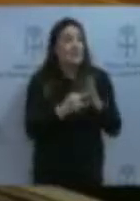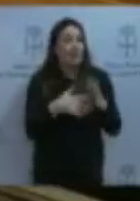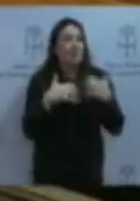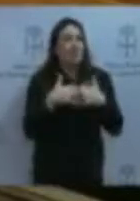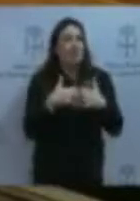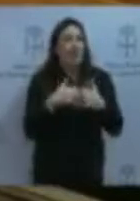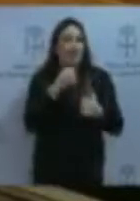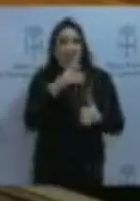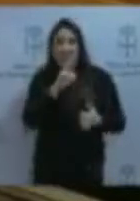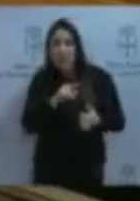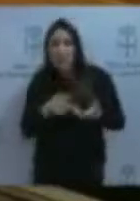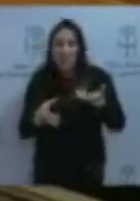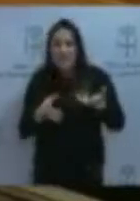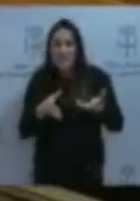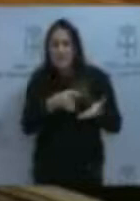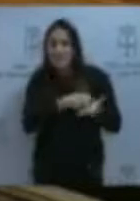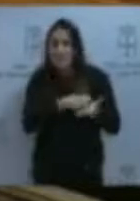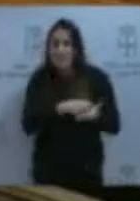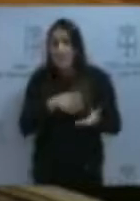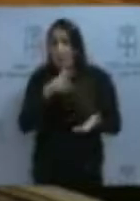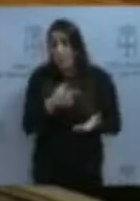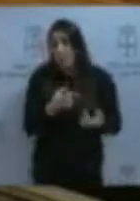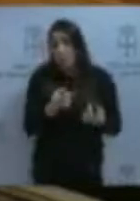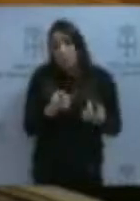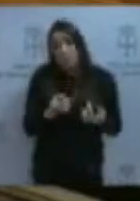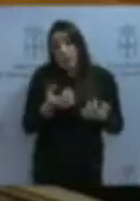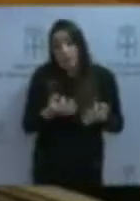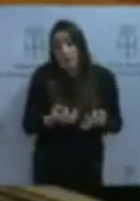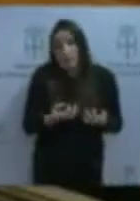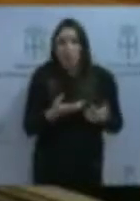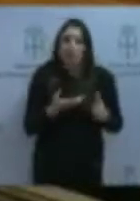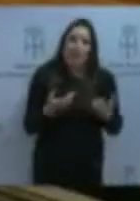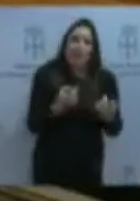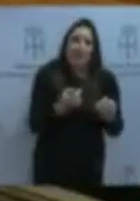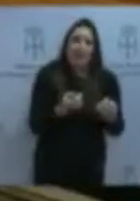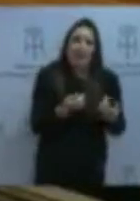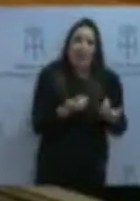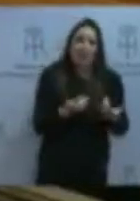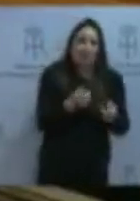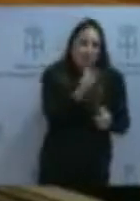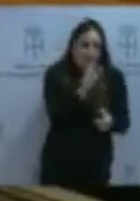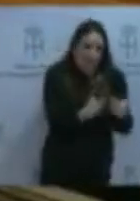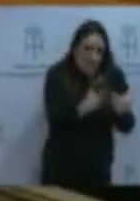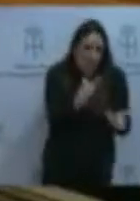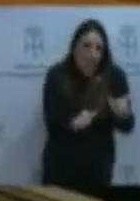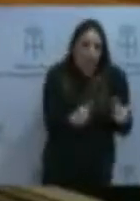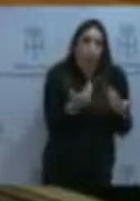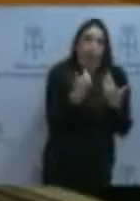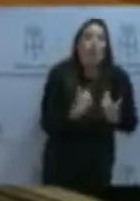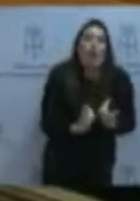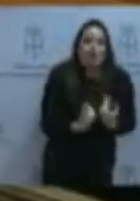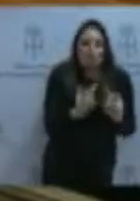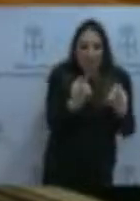a presentar, ¿verdad? Porque siempre tendrá que tener una parte humana. No sé si me equivoco, pero tendrá que tener una parte humana